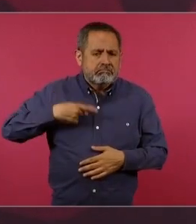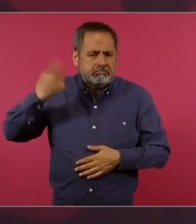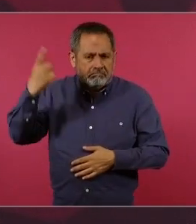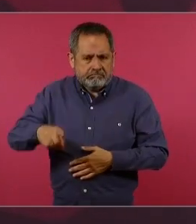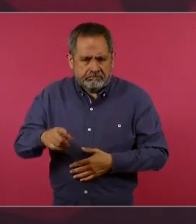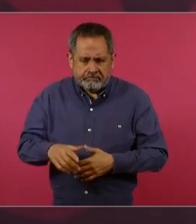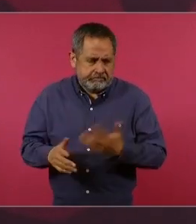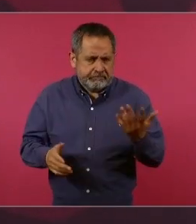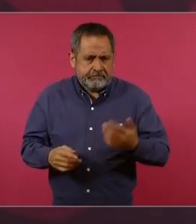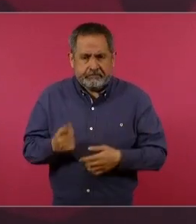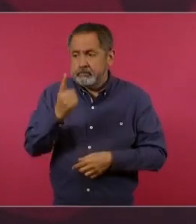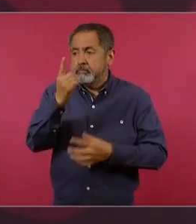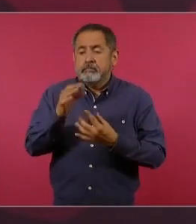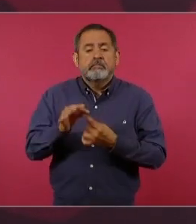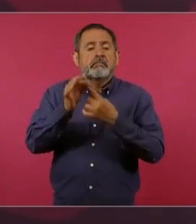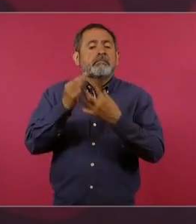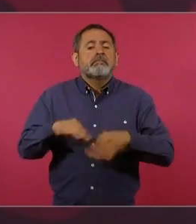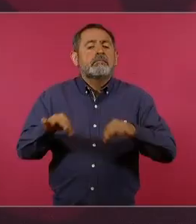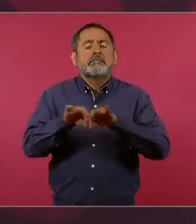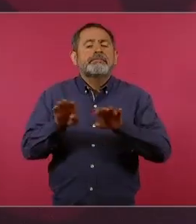va a ser muy importante